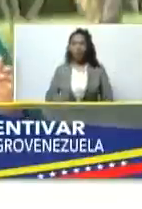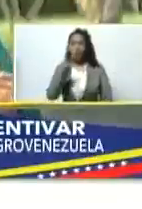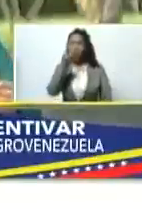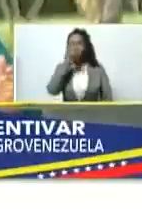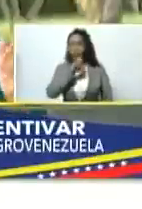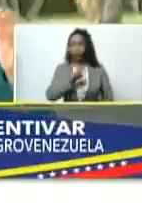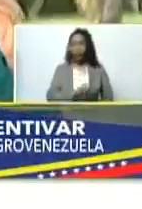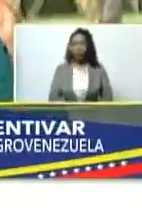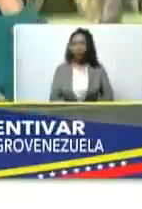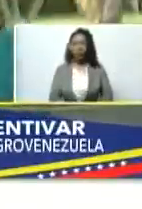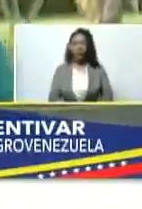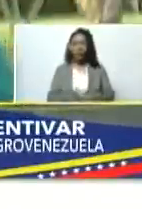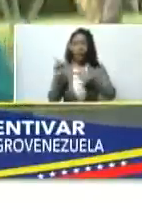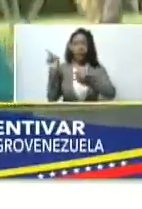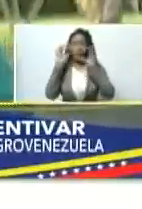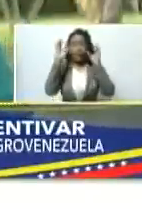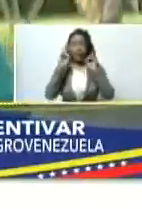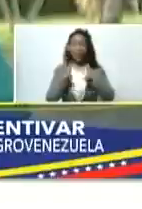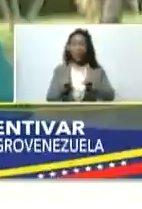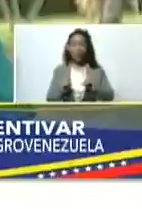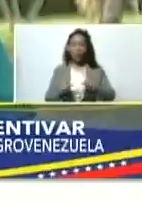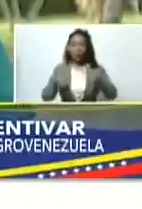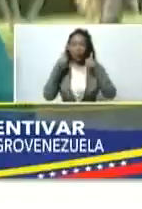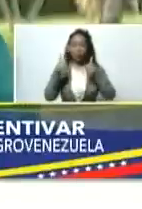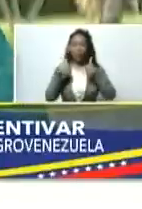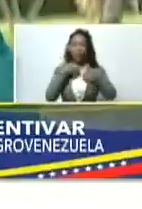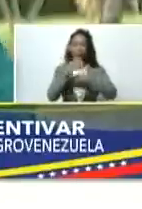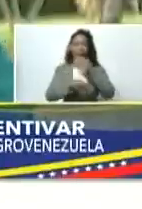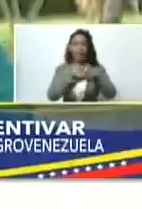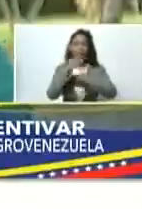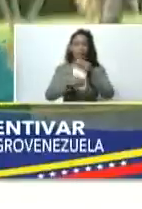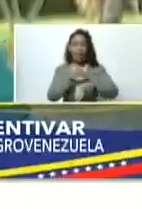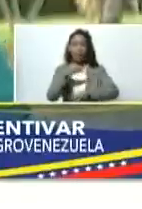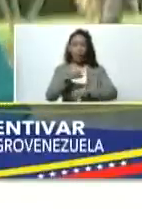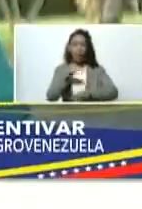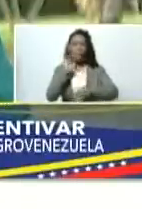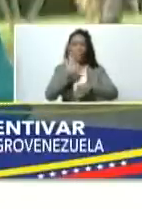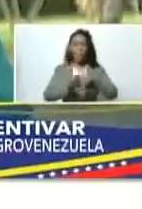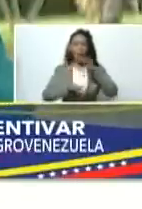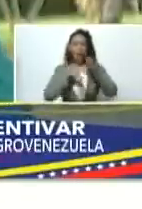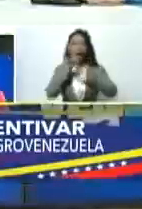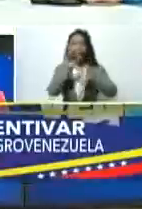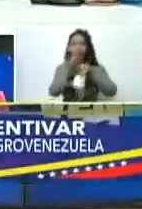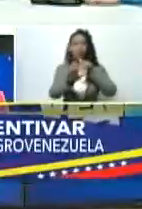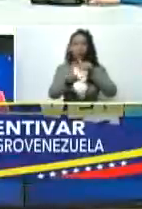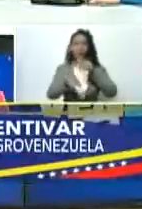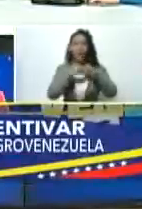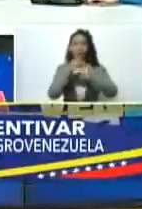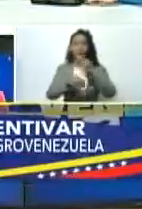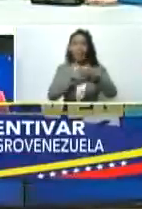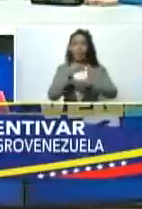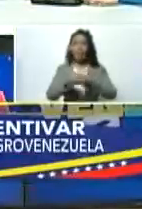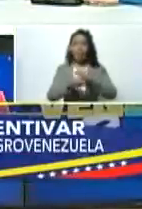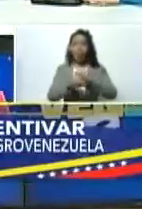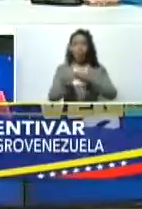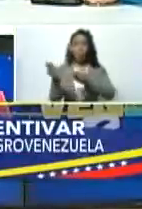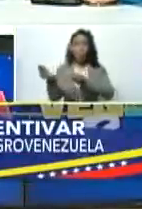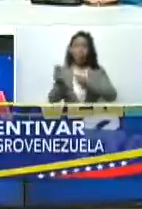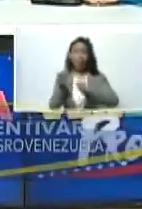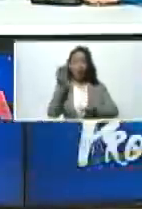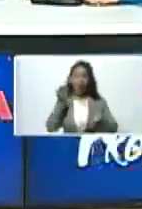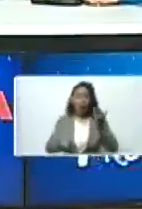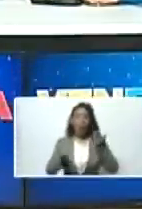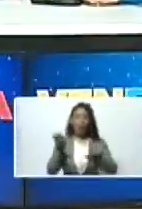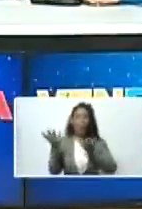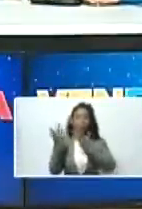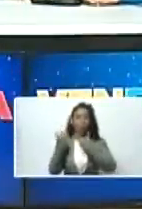años de esta decisión acertada que tomamos de este paso correcto que tomamos me diga su balance y sobre